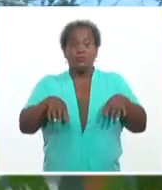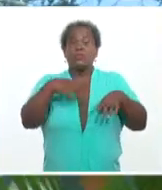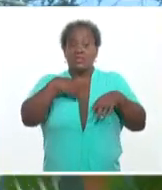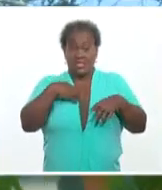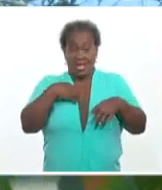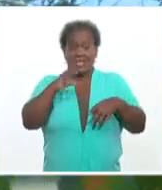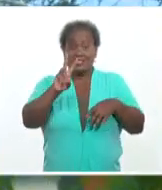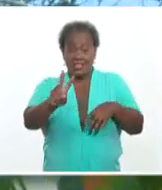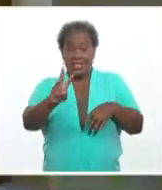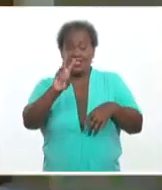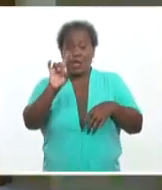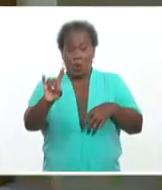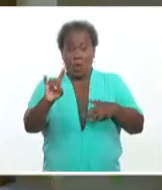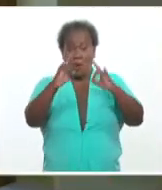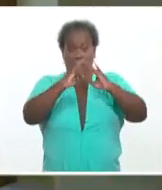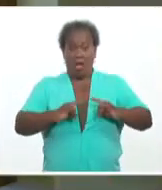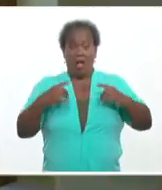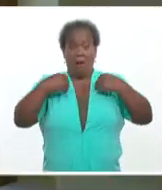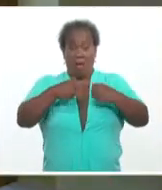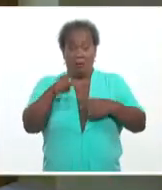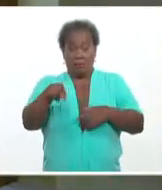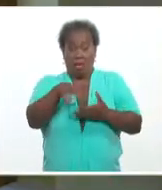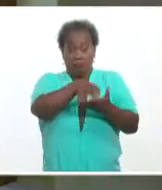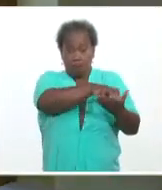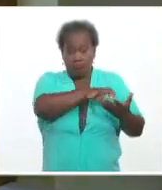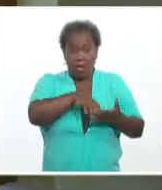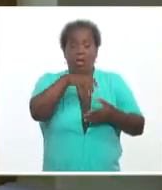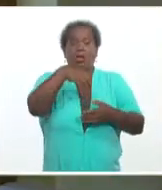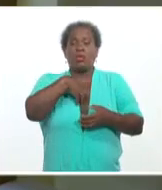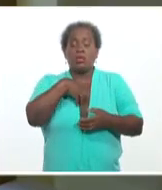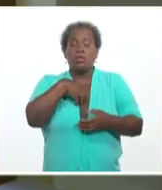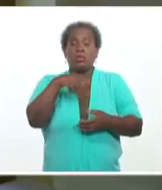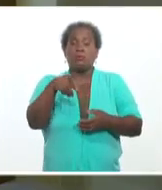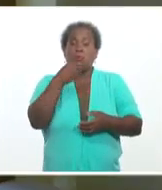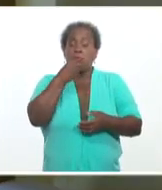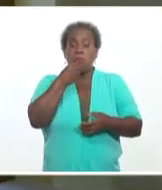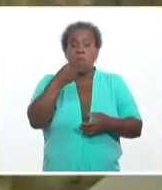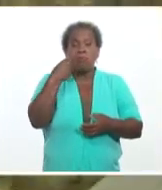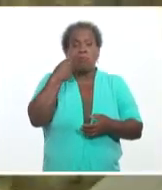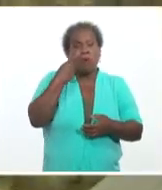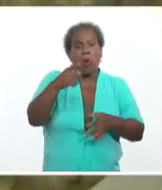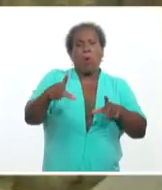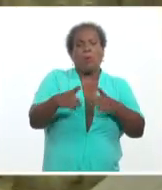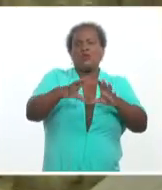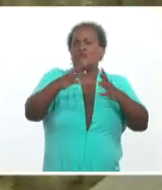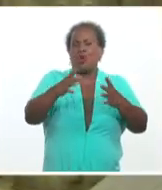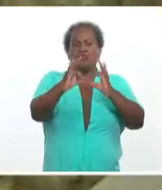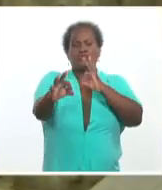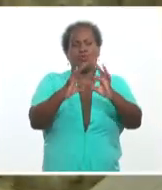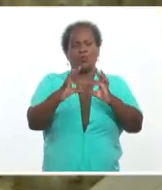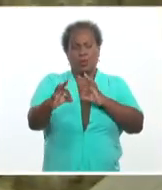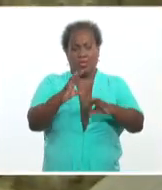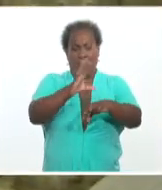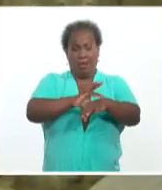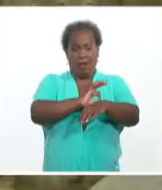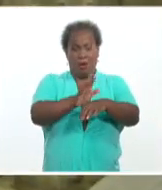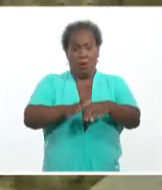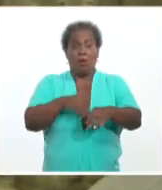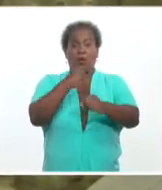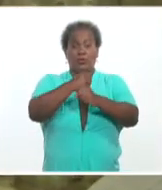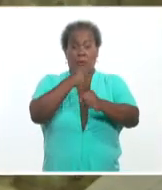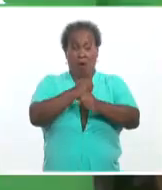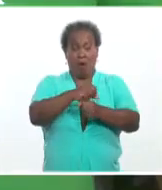capacidad para 160 campistas tuvo la oportunidad de comprobar la eficacia de sus protocolos de bioseguridad durante los meses que fungió como centro de